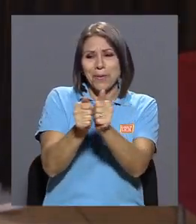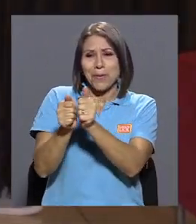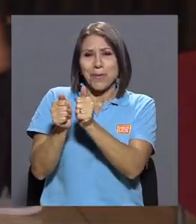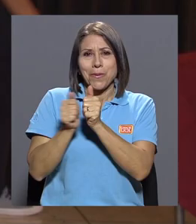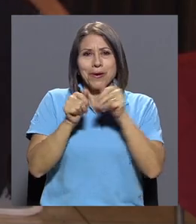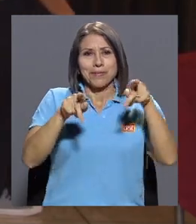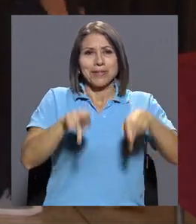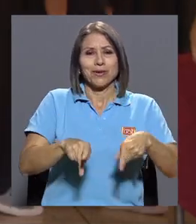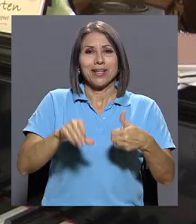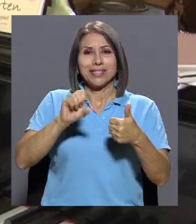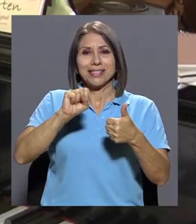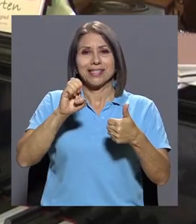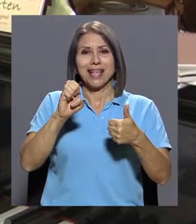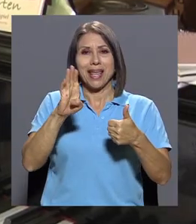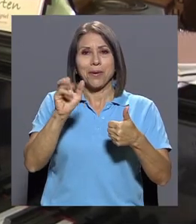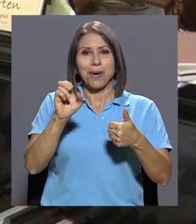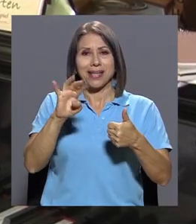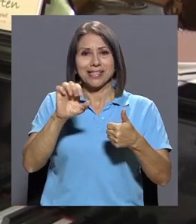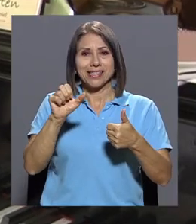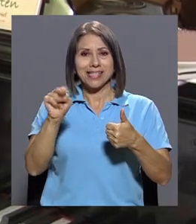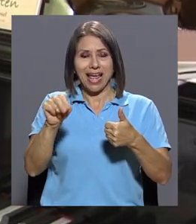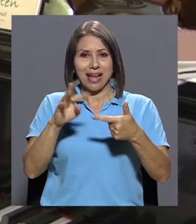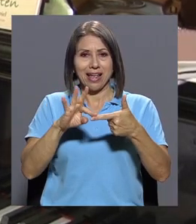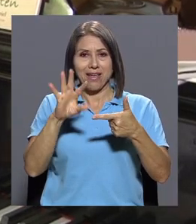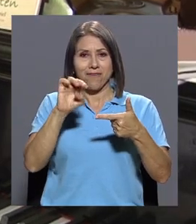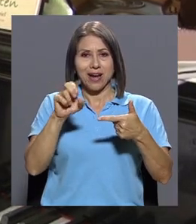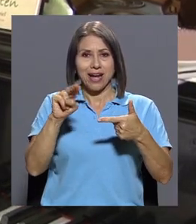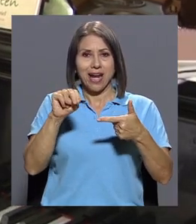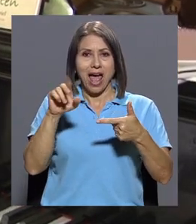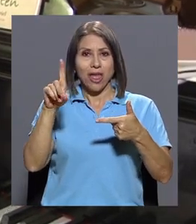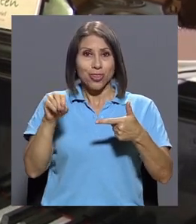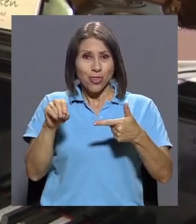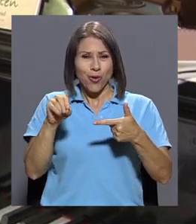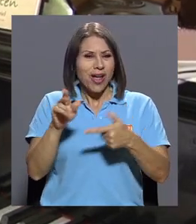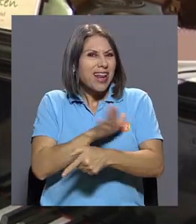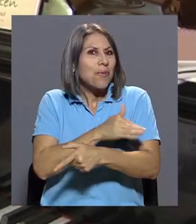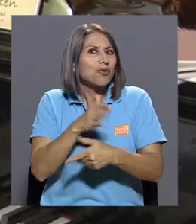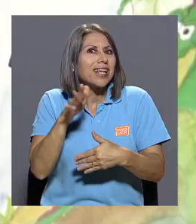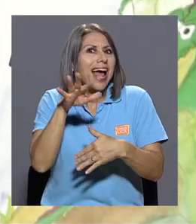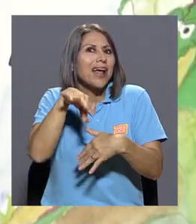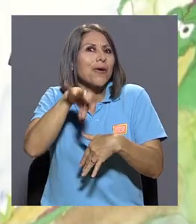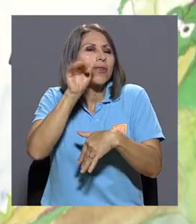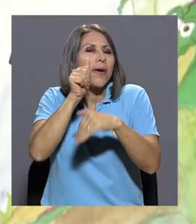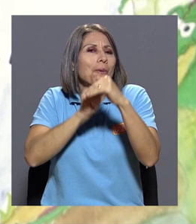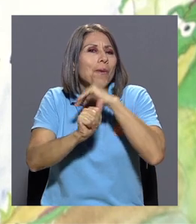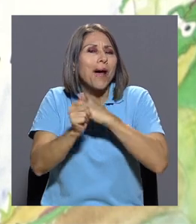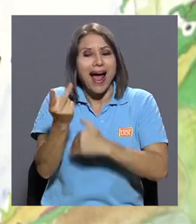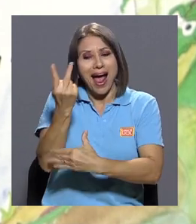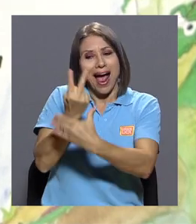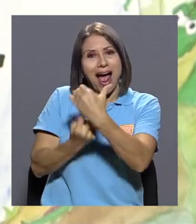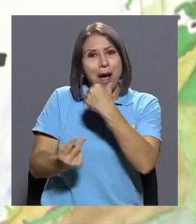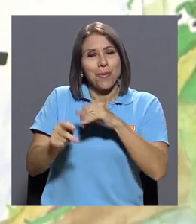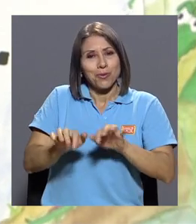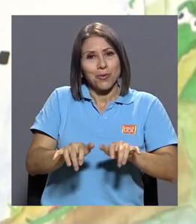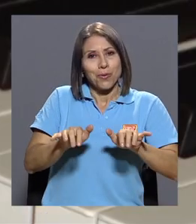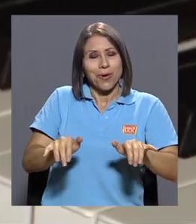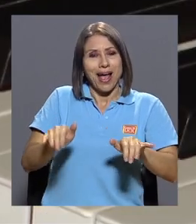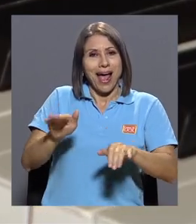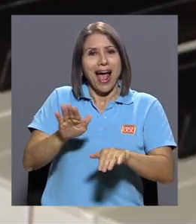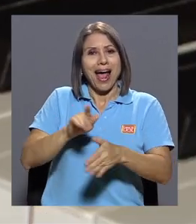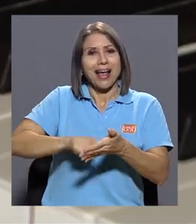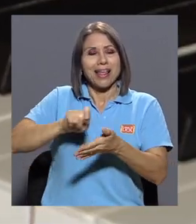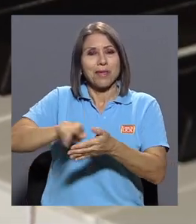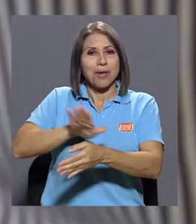personas. Sebastián y Fernando han encontrado en la música un refugio. Ambos están en clases de piano en la Academia de Música